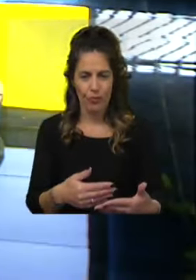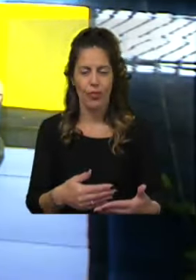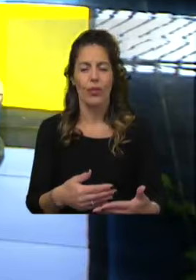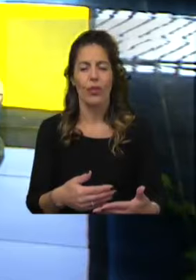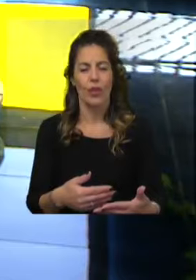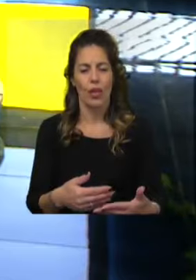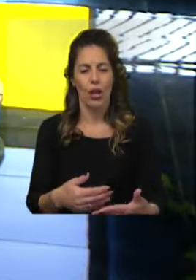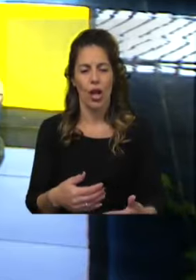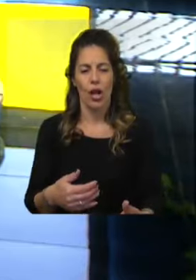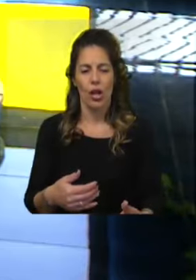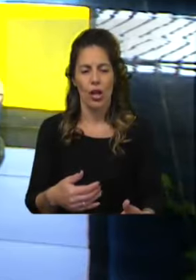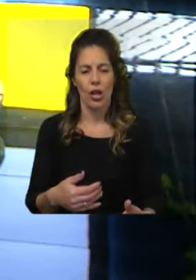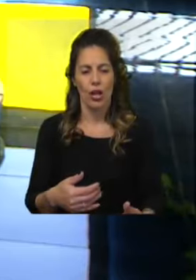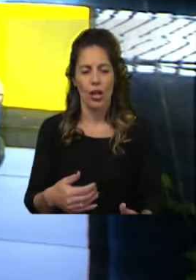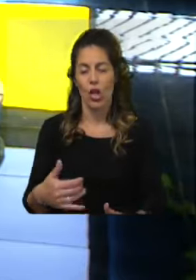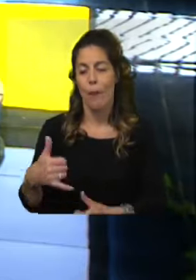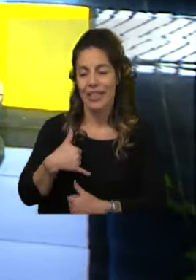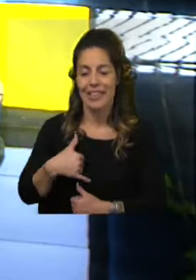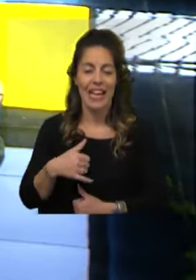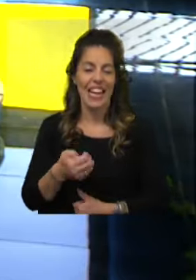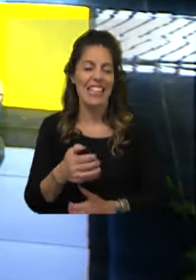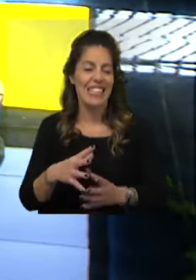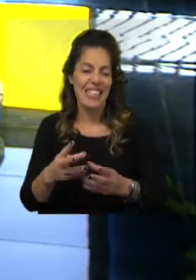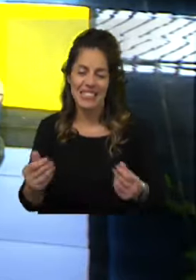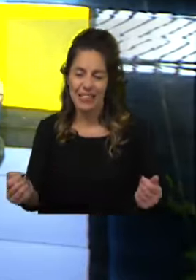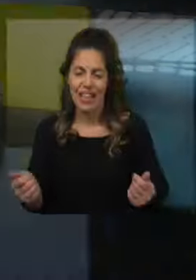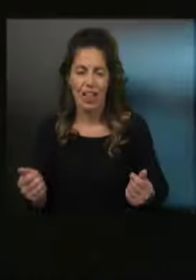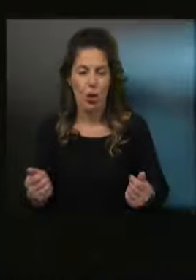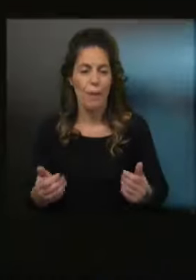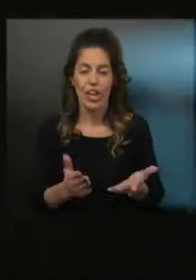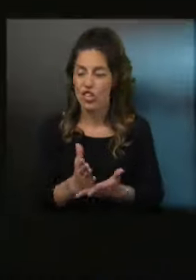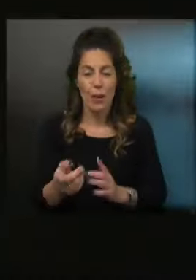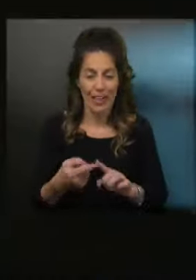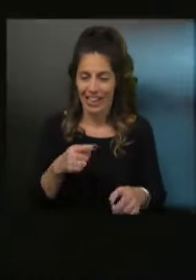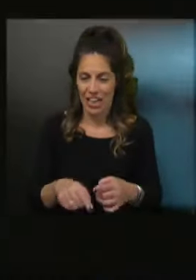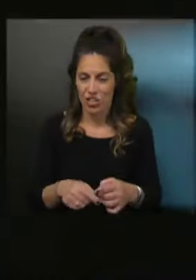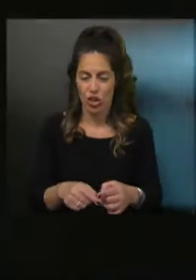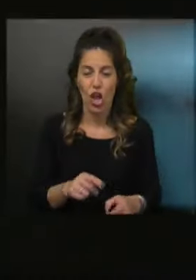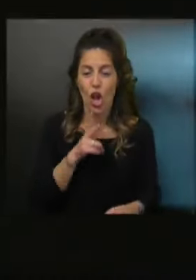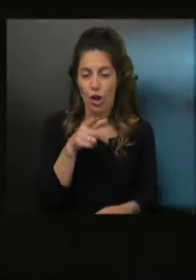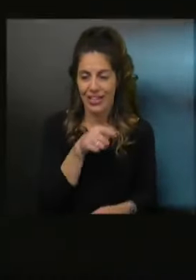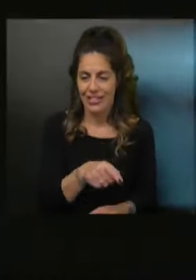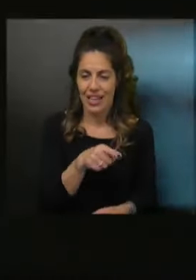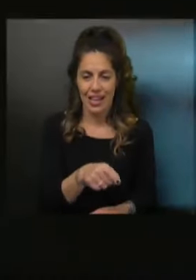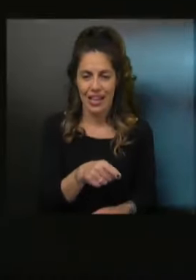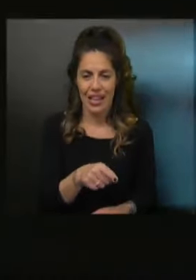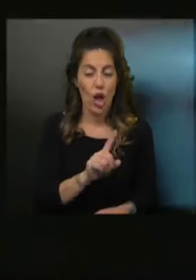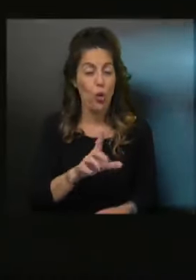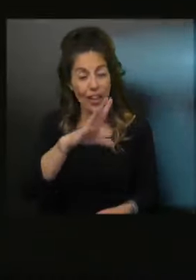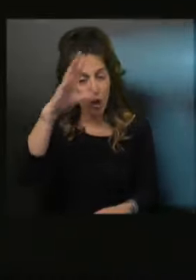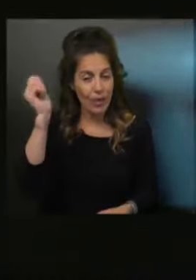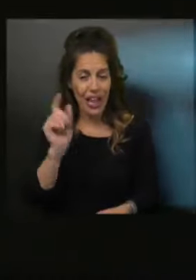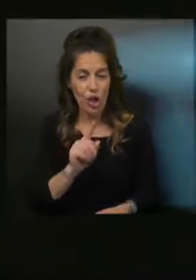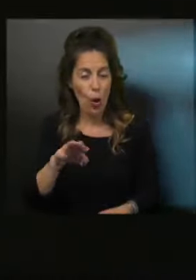casi desintegrada Por decirlo de alguna manera Pero siempre hubo ahí relación y en lo que decía Fernando también no hay que olvidar que